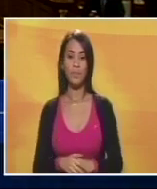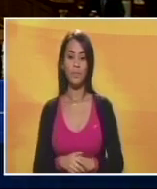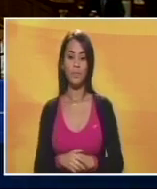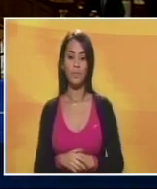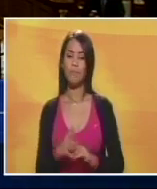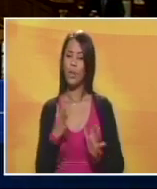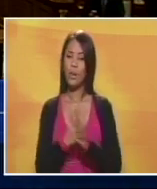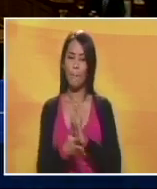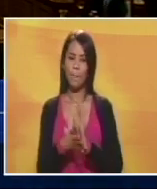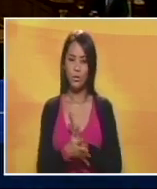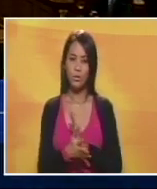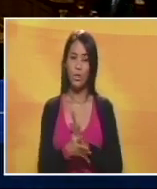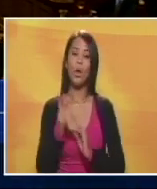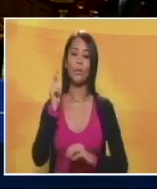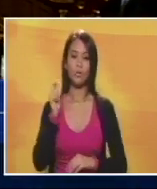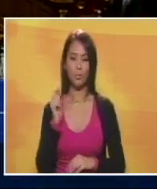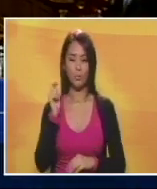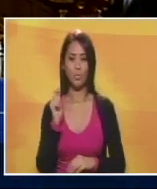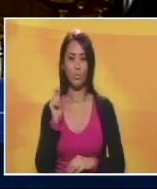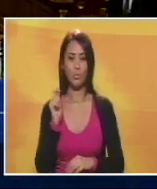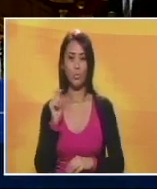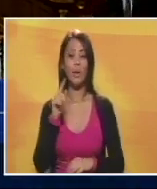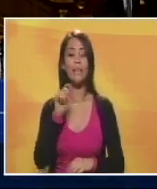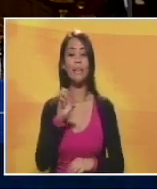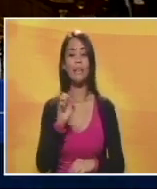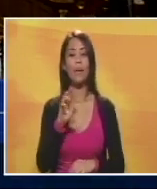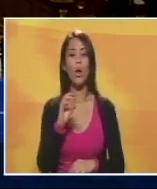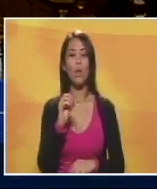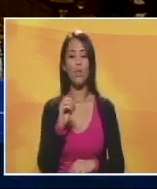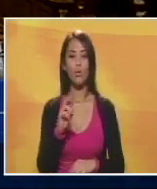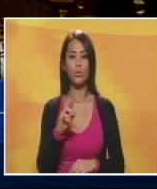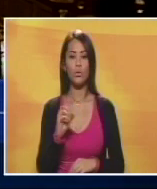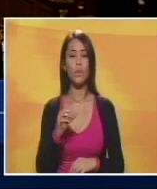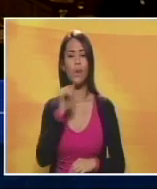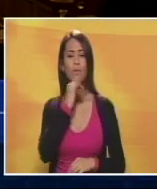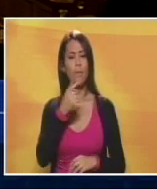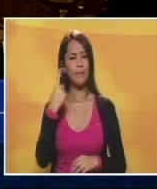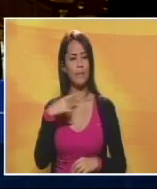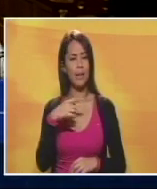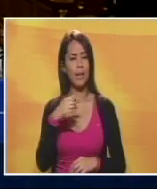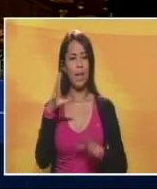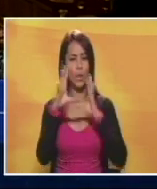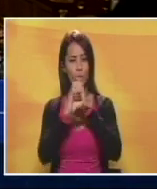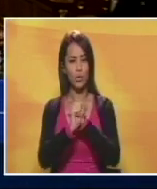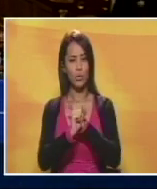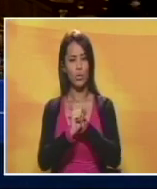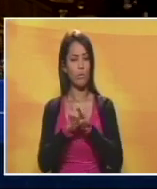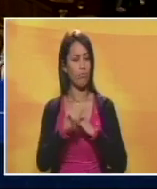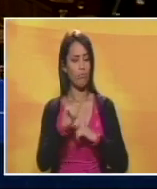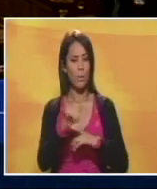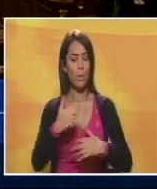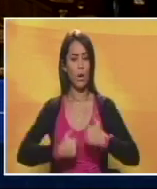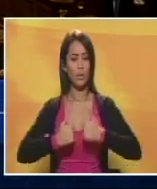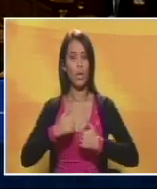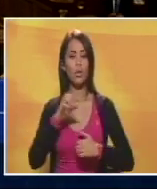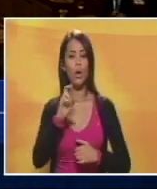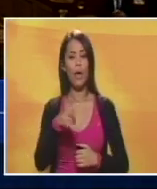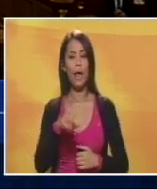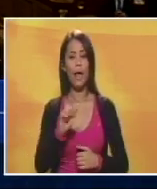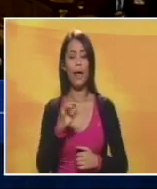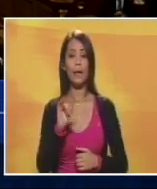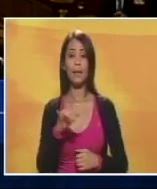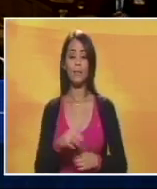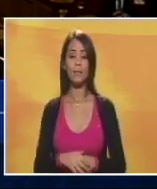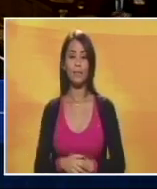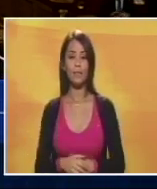caso del diputado Teodoro Campos, quien, según ya informaba ayer en horas de la noche, el propio candidato Henry Falcón